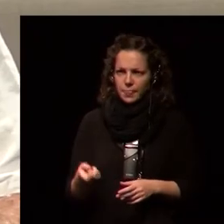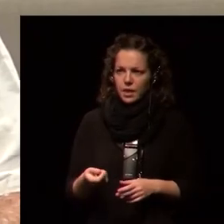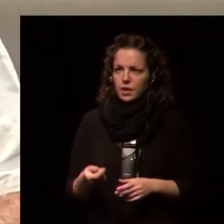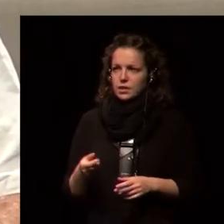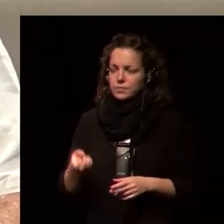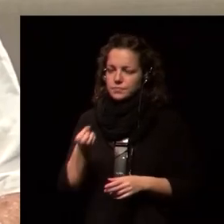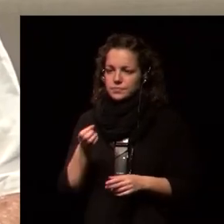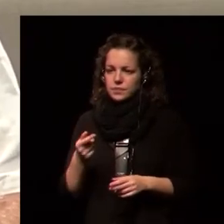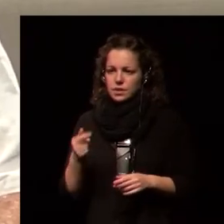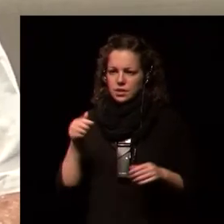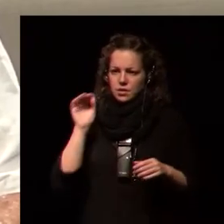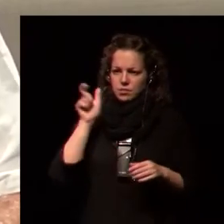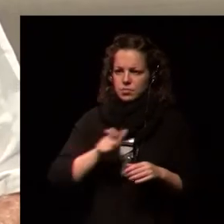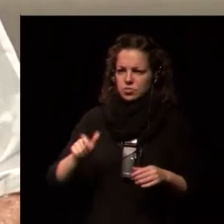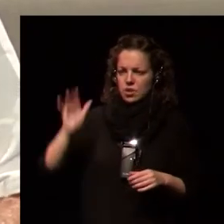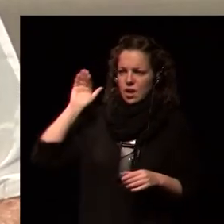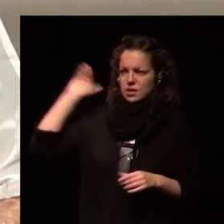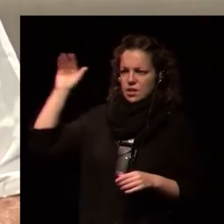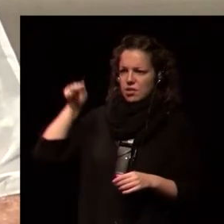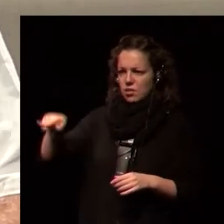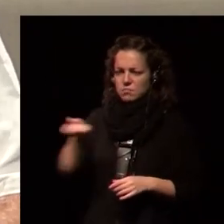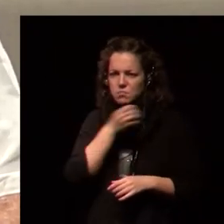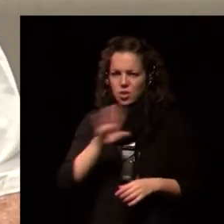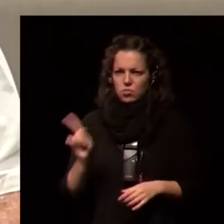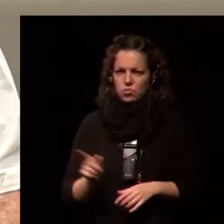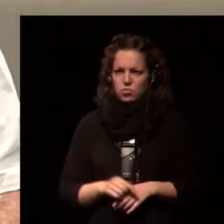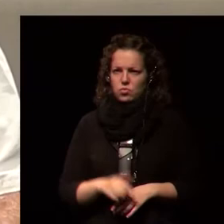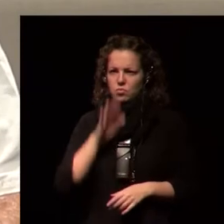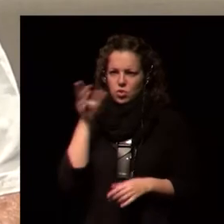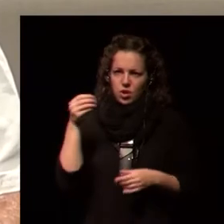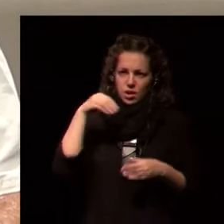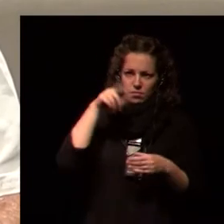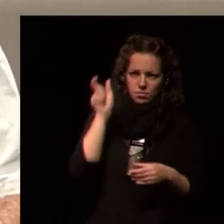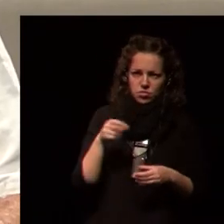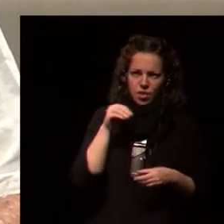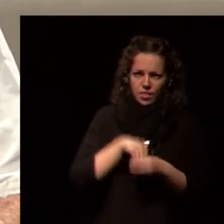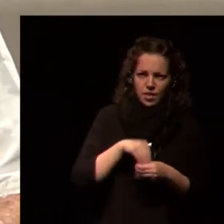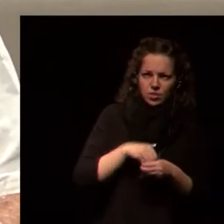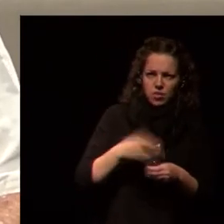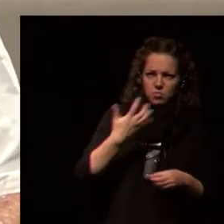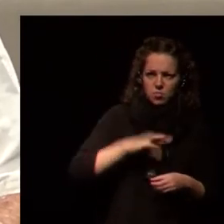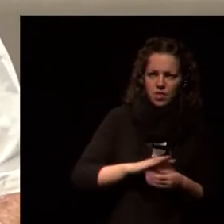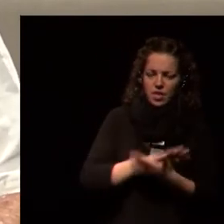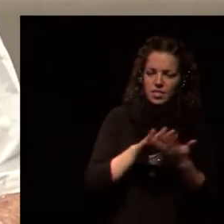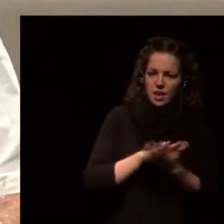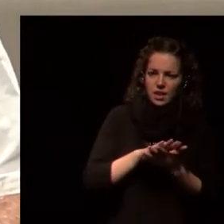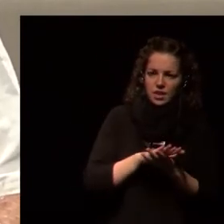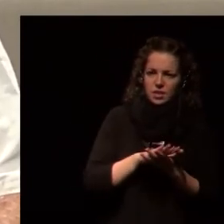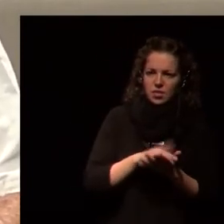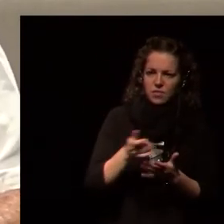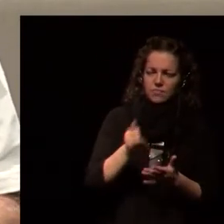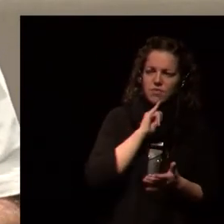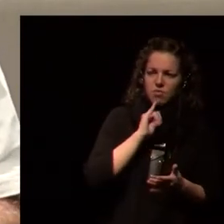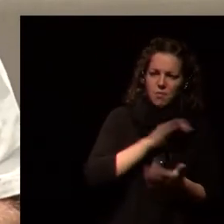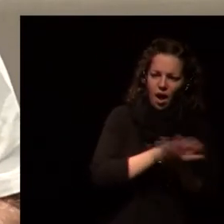que el extranjero, el forastero. El de dentro puede que hable el dialecto, pero puede